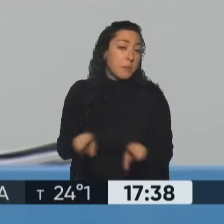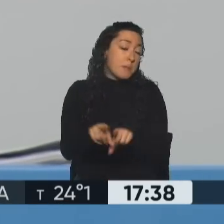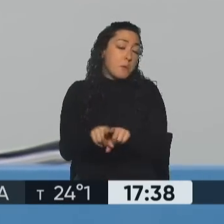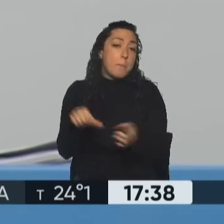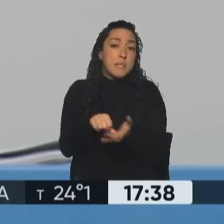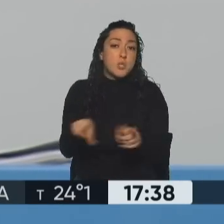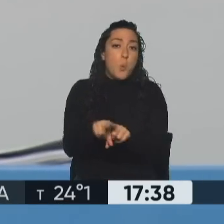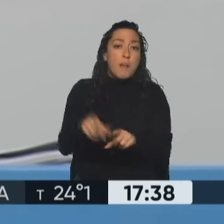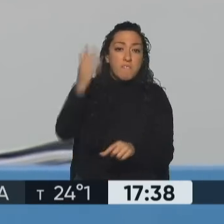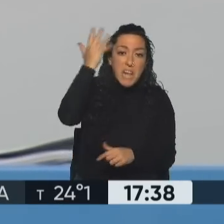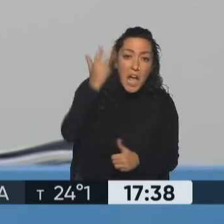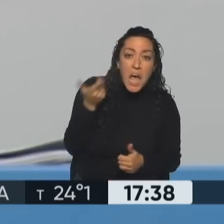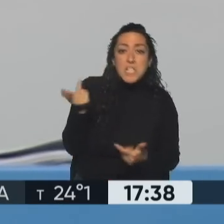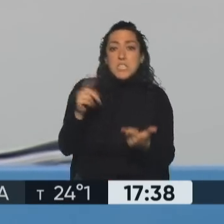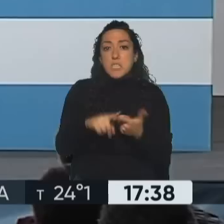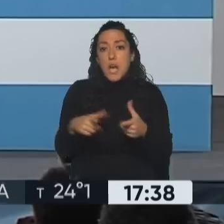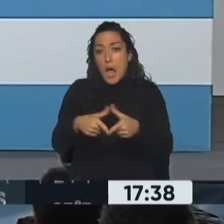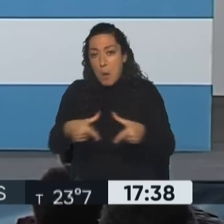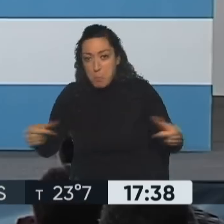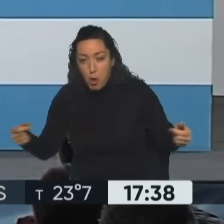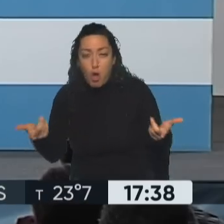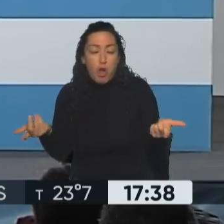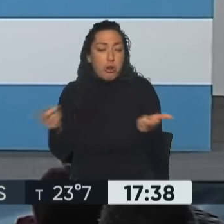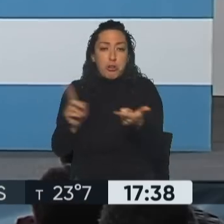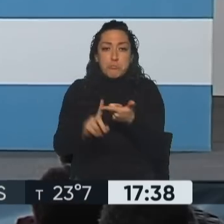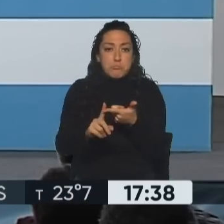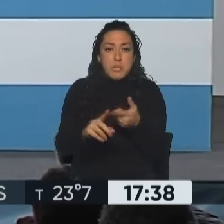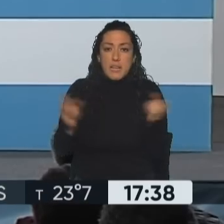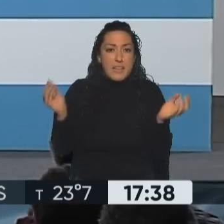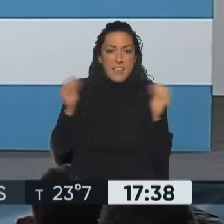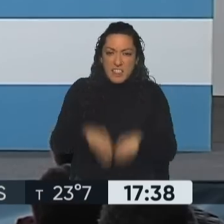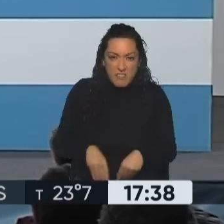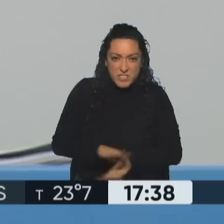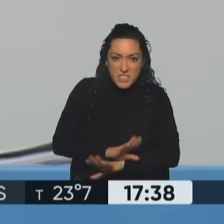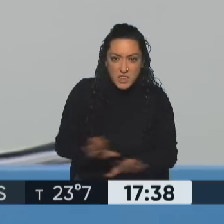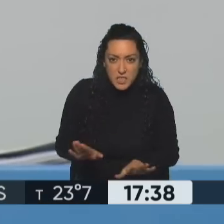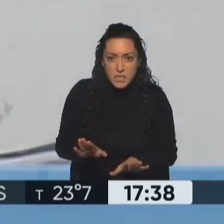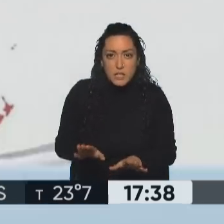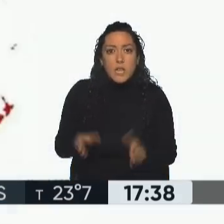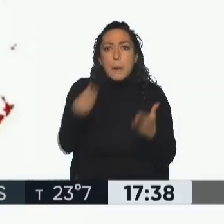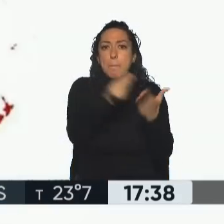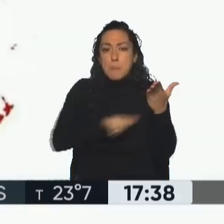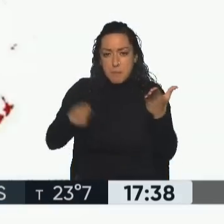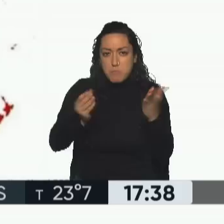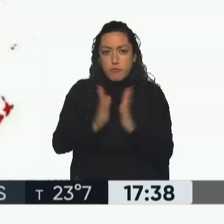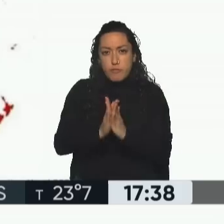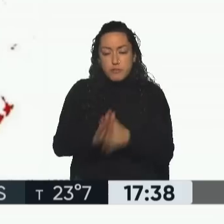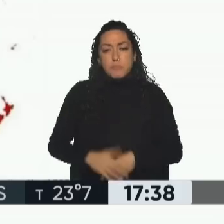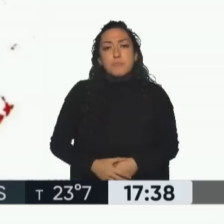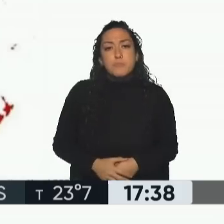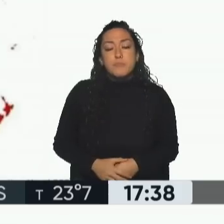como Francia, como Japón, déficit fiscal. ¿Me ponen el mapita?